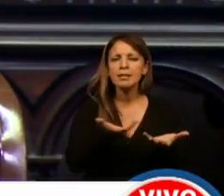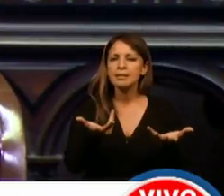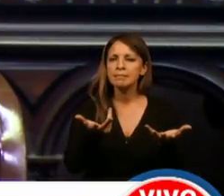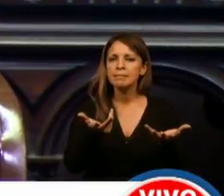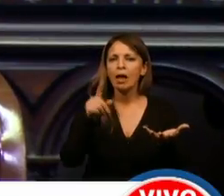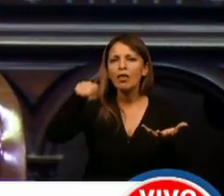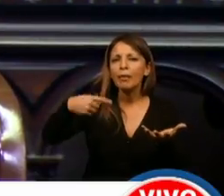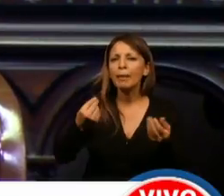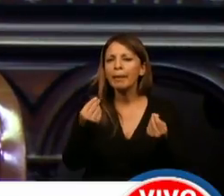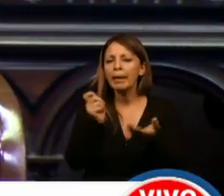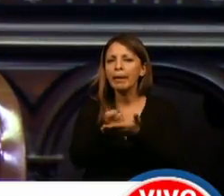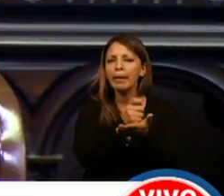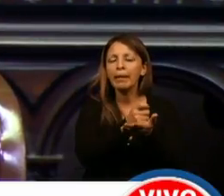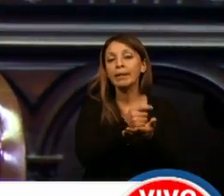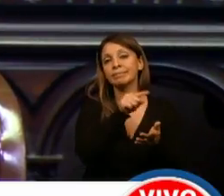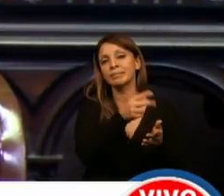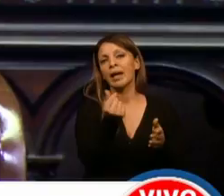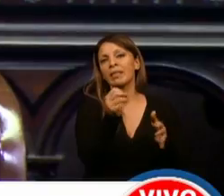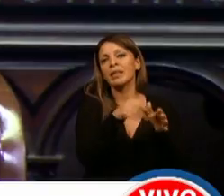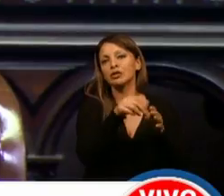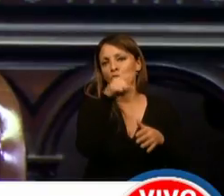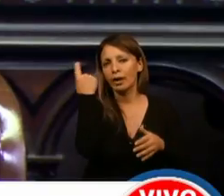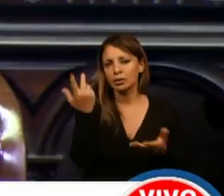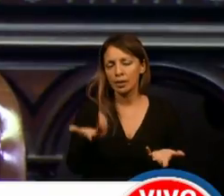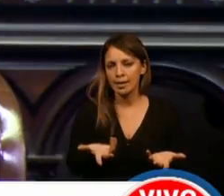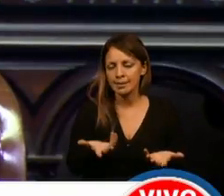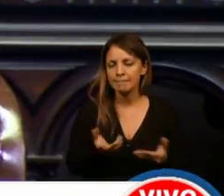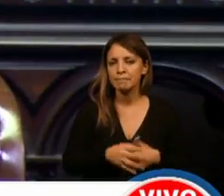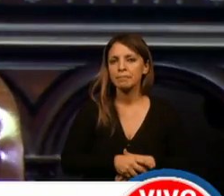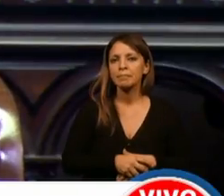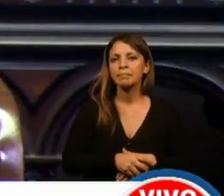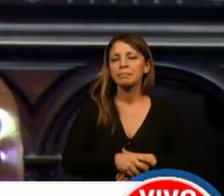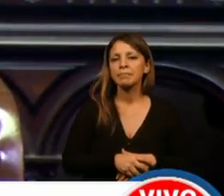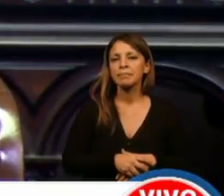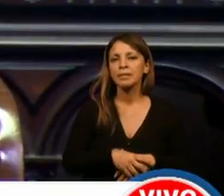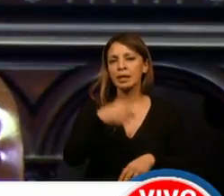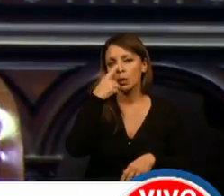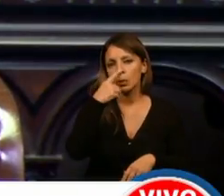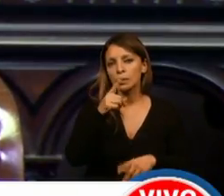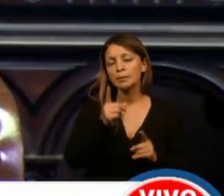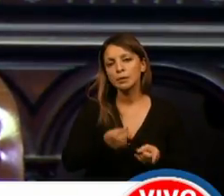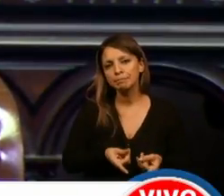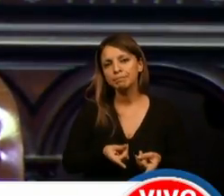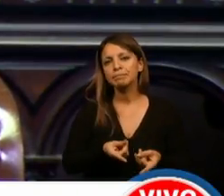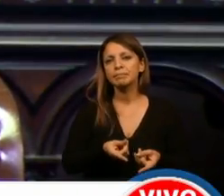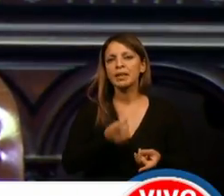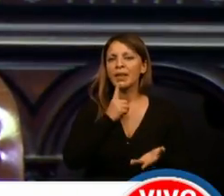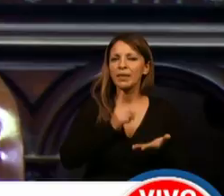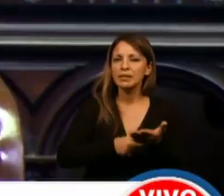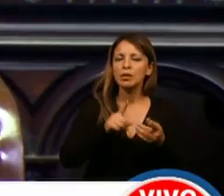recursos del tesoro nacional y terminó diciendo que una política